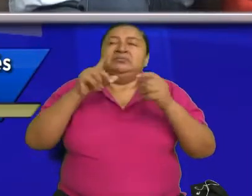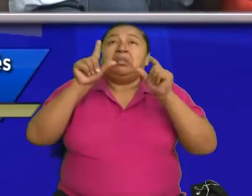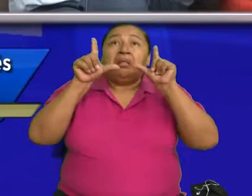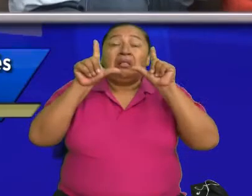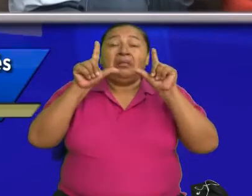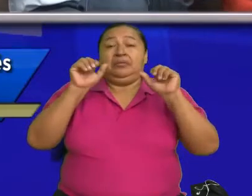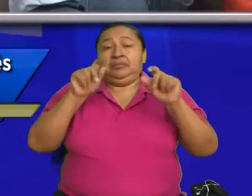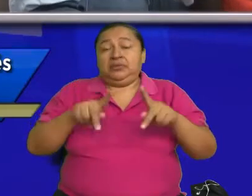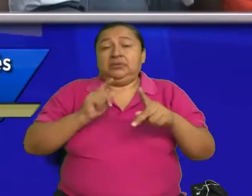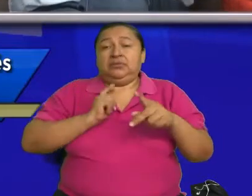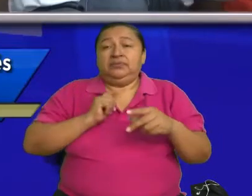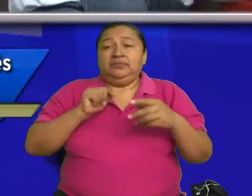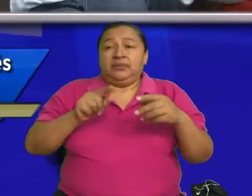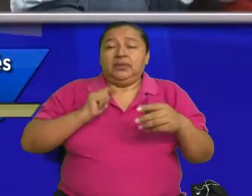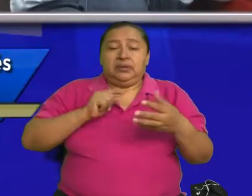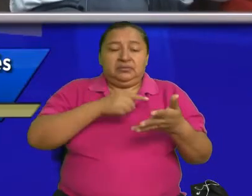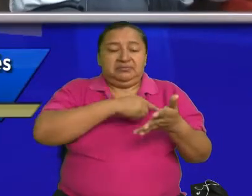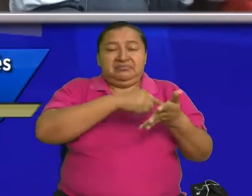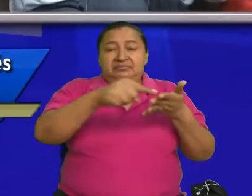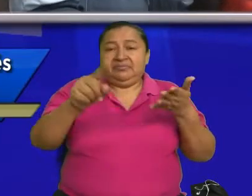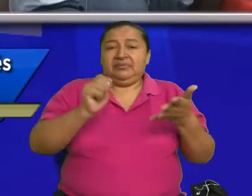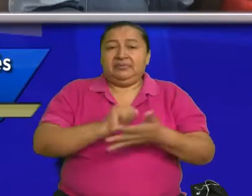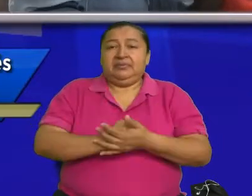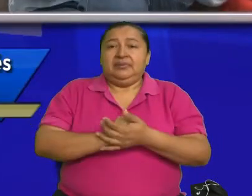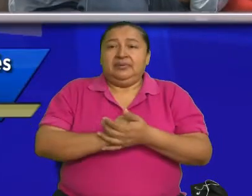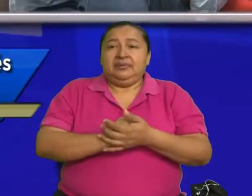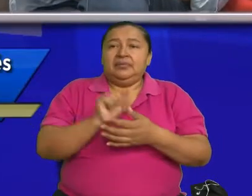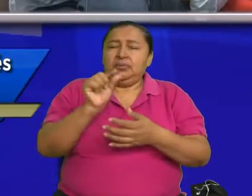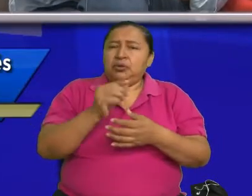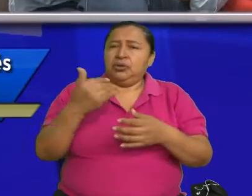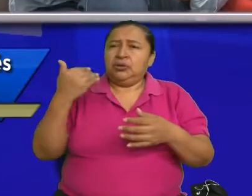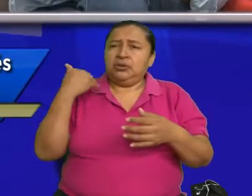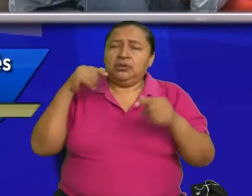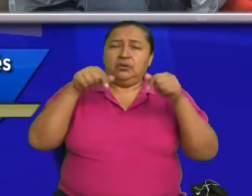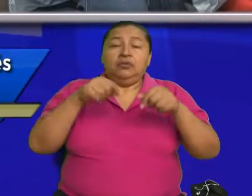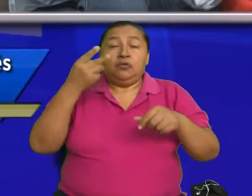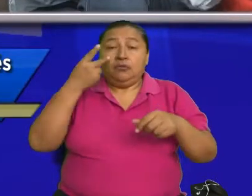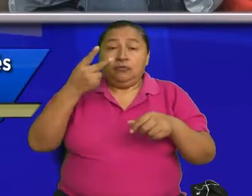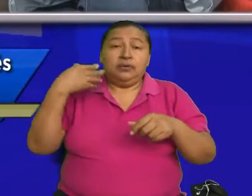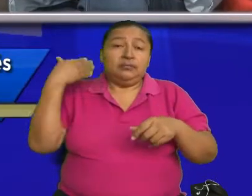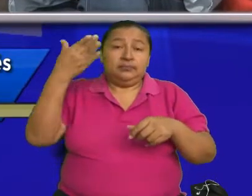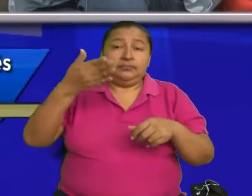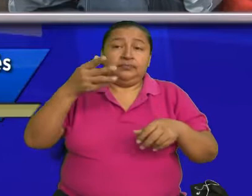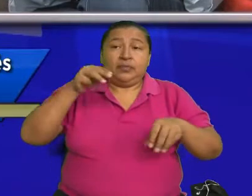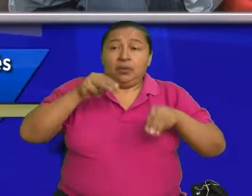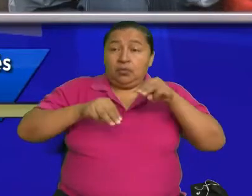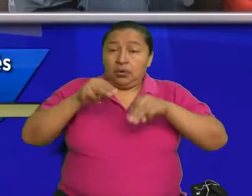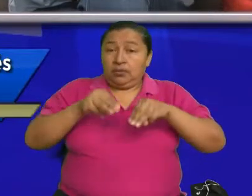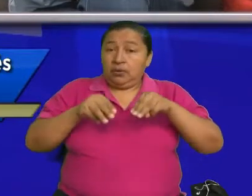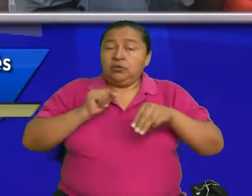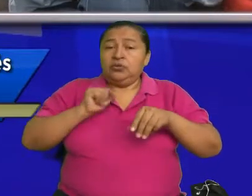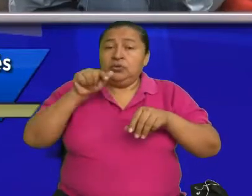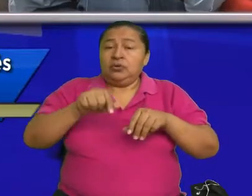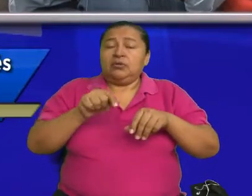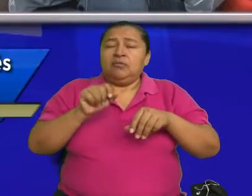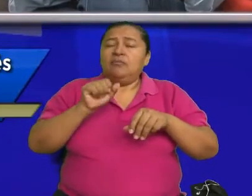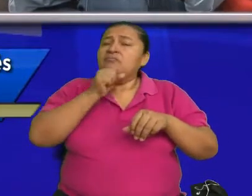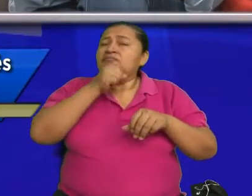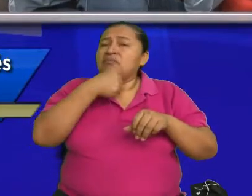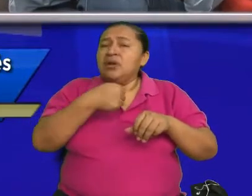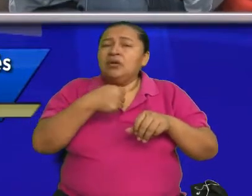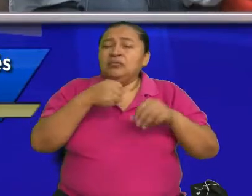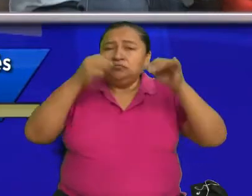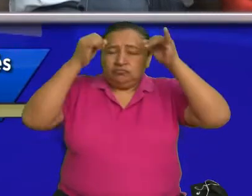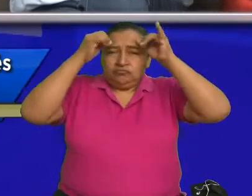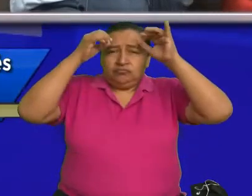Aquí tenés bebida de toda clase. Yo hace poco fui a Monimbó a saludar a un viejo torovenadero que tal vez sale el